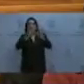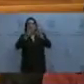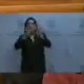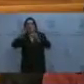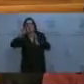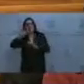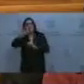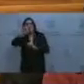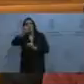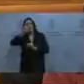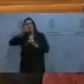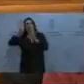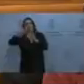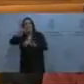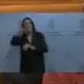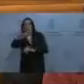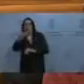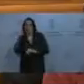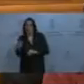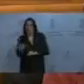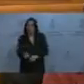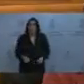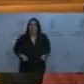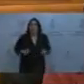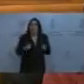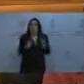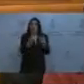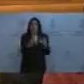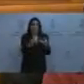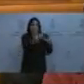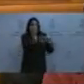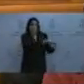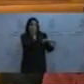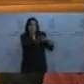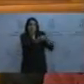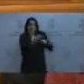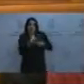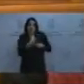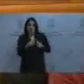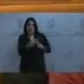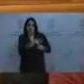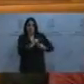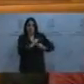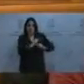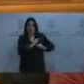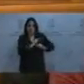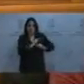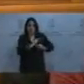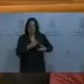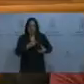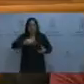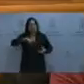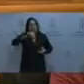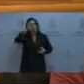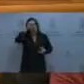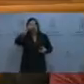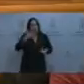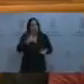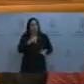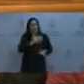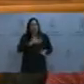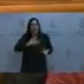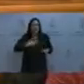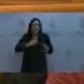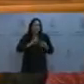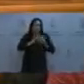129.882.157 euros. Cifras que ustedes me han facilitado en la contestación. Y mira, a nuestro juicio, yo quiero apuntarle